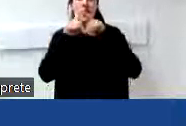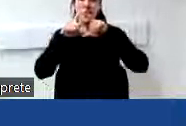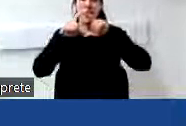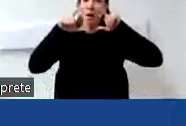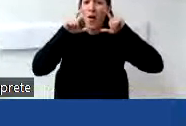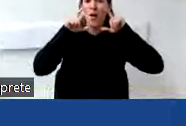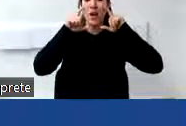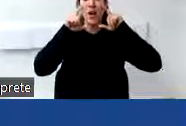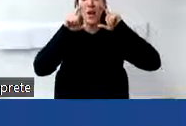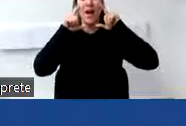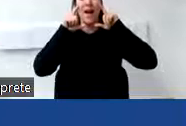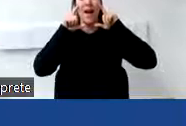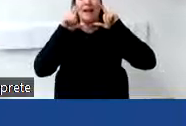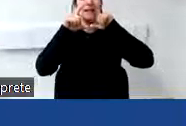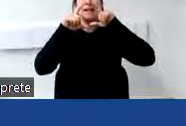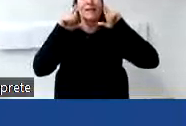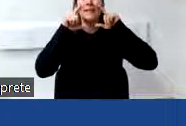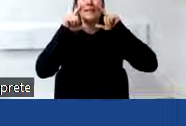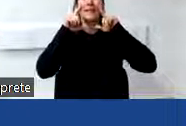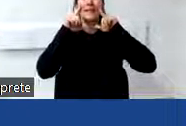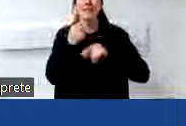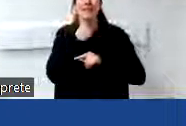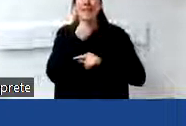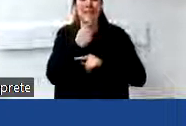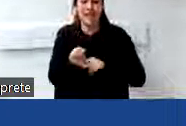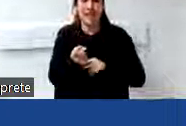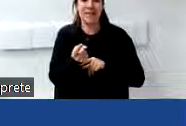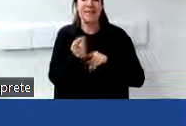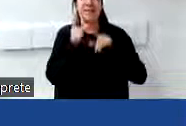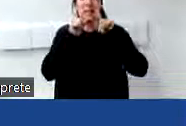tapabocas tampoco es algo muy saludable, evitarlo.